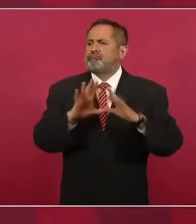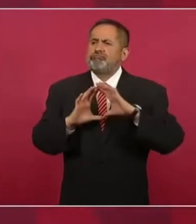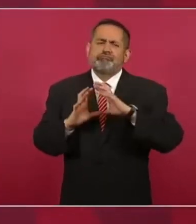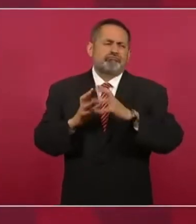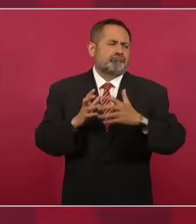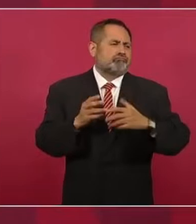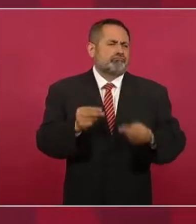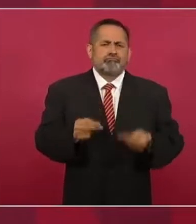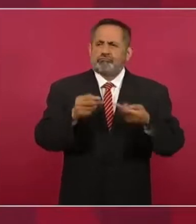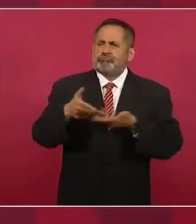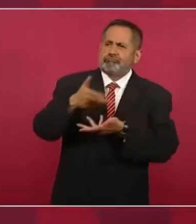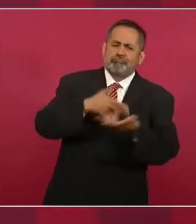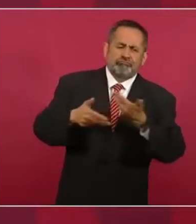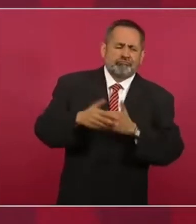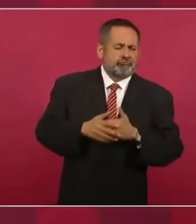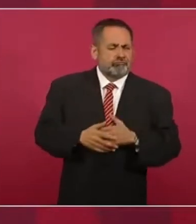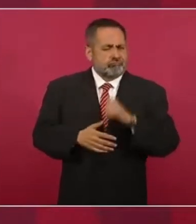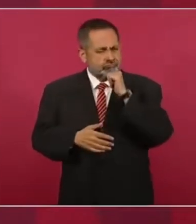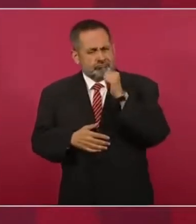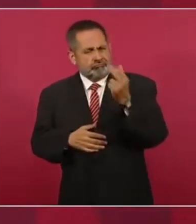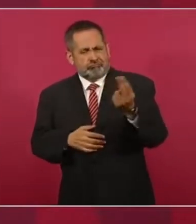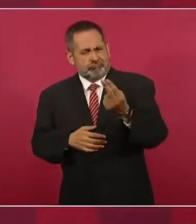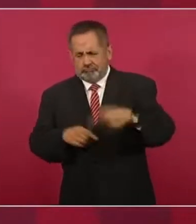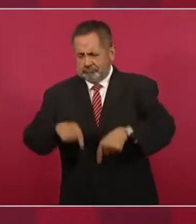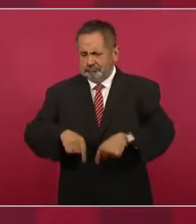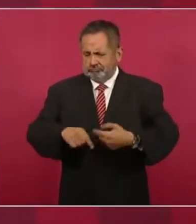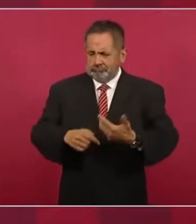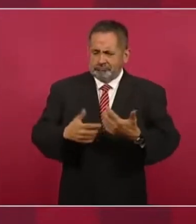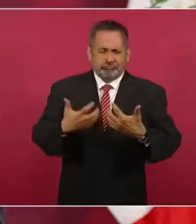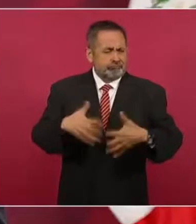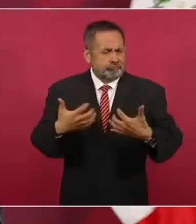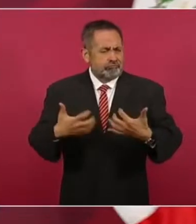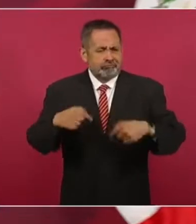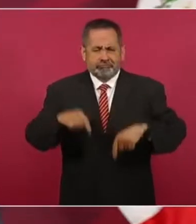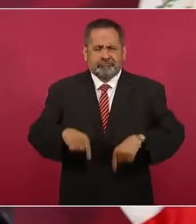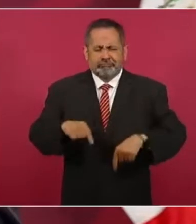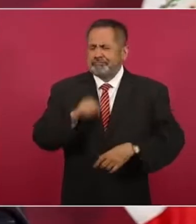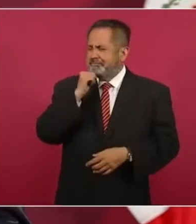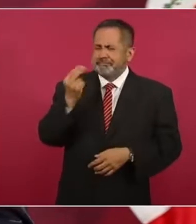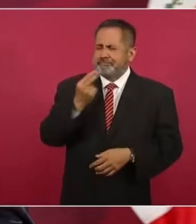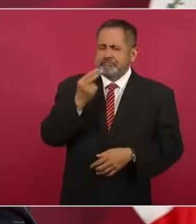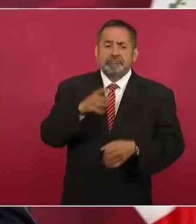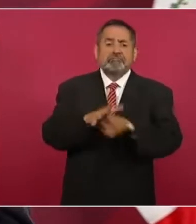no se tenía que fomentar la producción